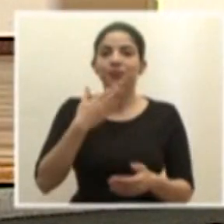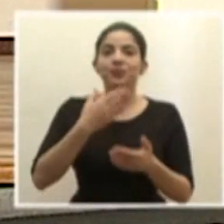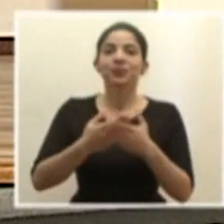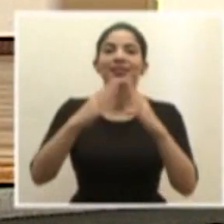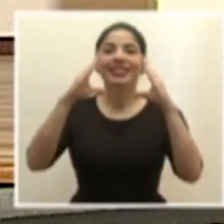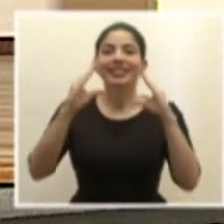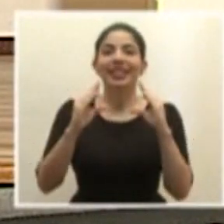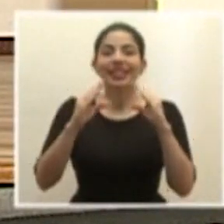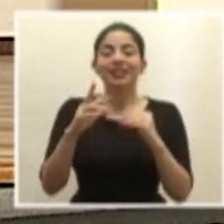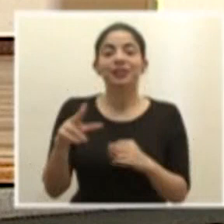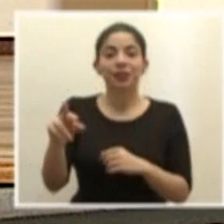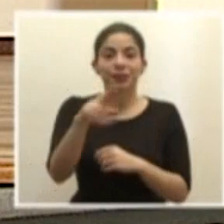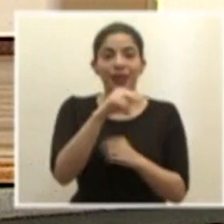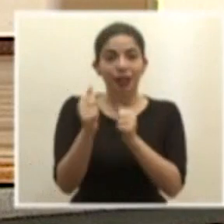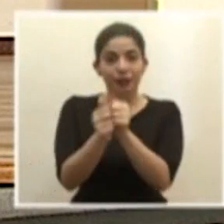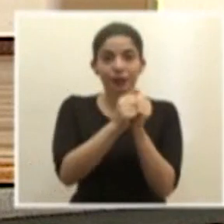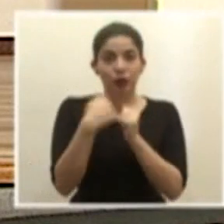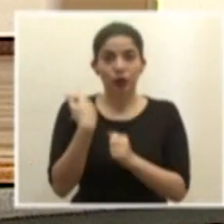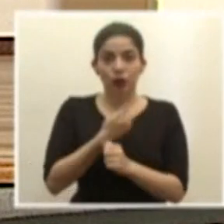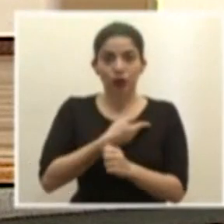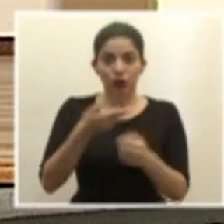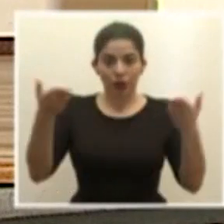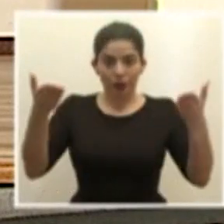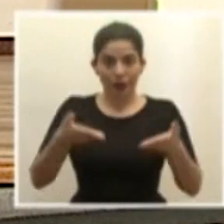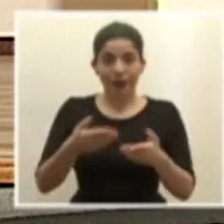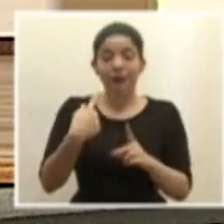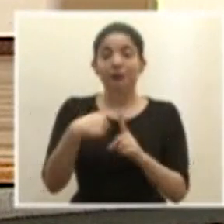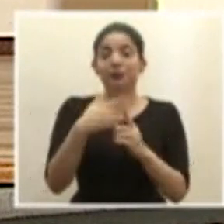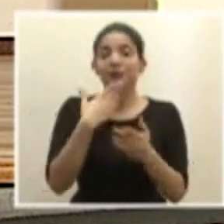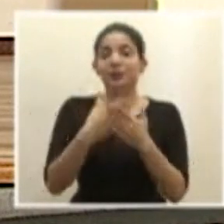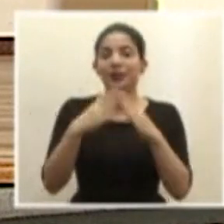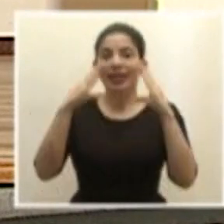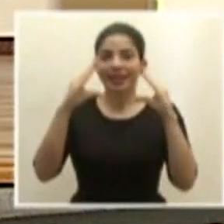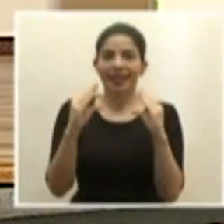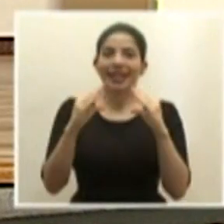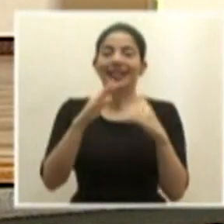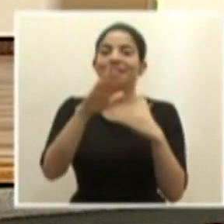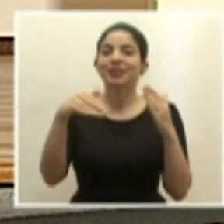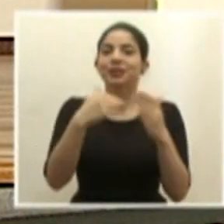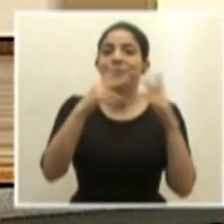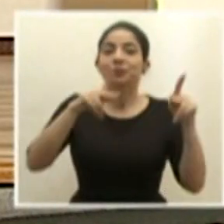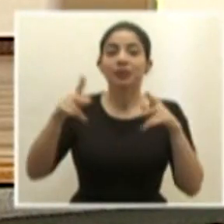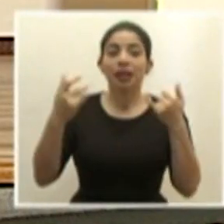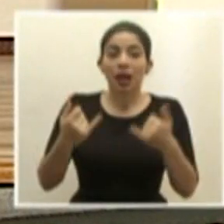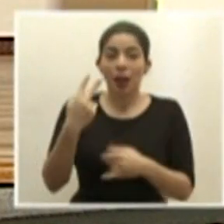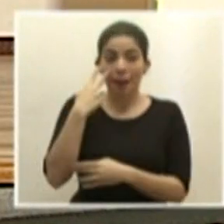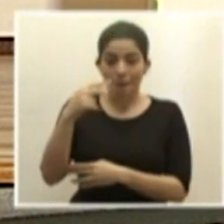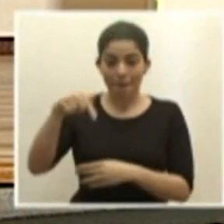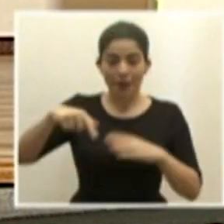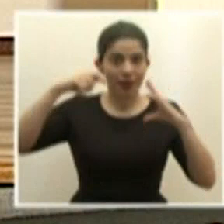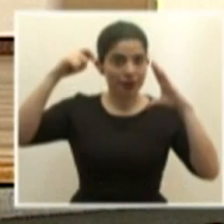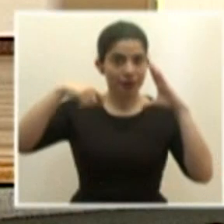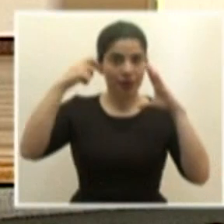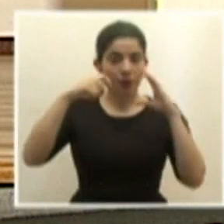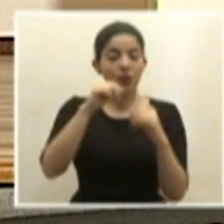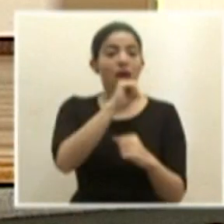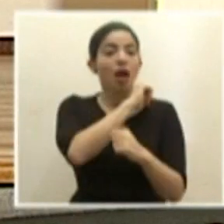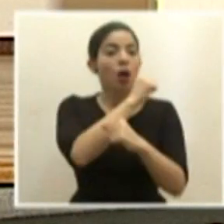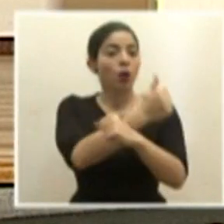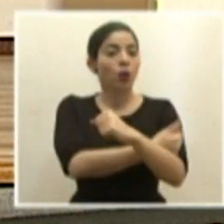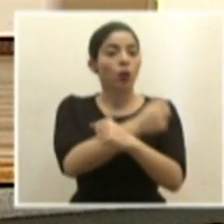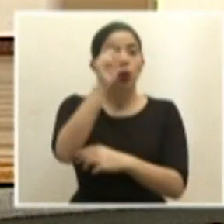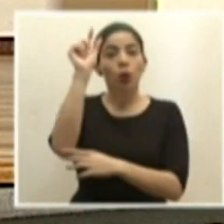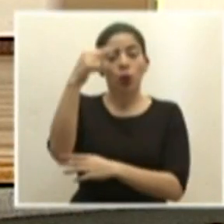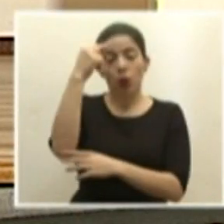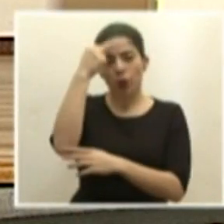Muy buenas tardes a los colegas que nos acompañan de manera presencial y muy buenas tardes a quienes nos sintonizan en esta transmisión en donde las autoridades